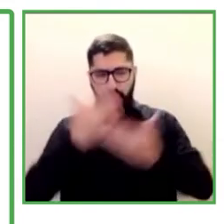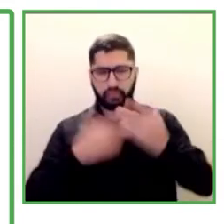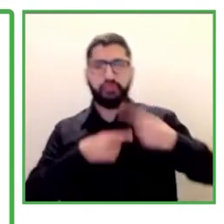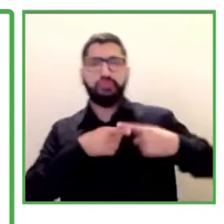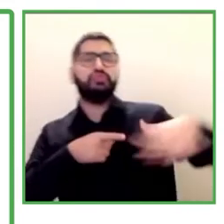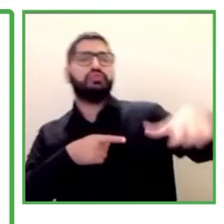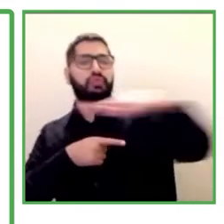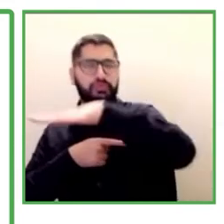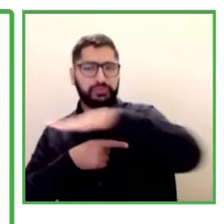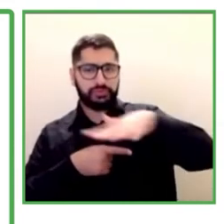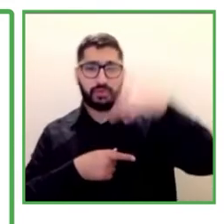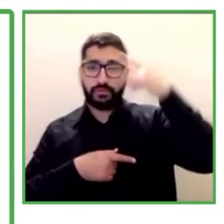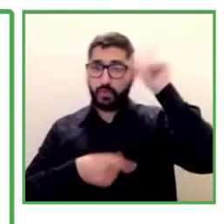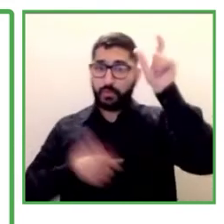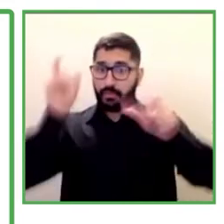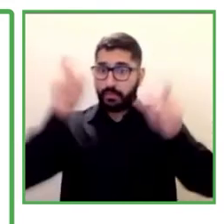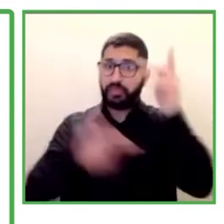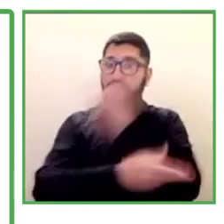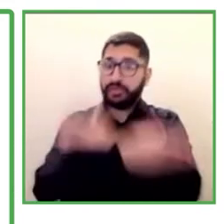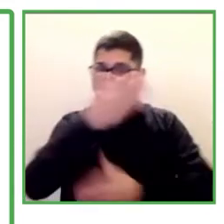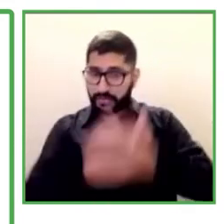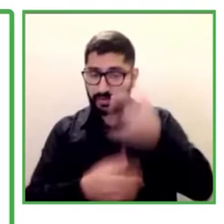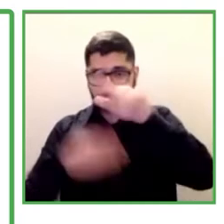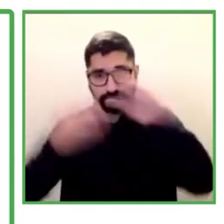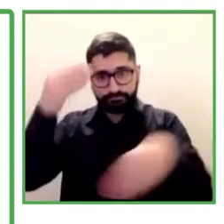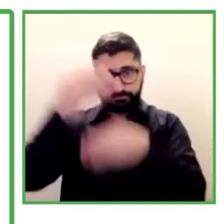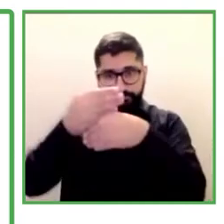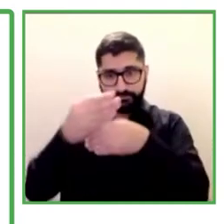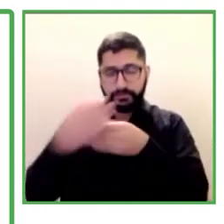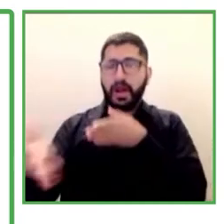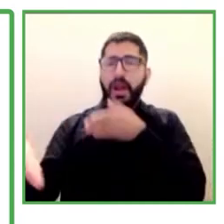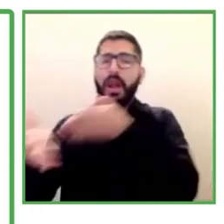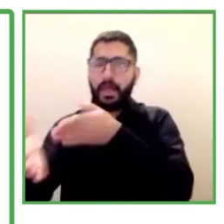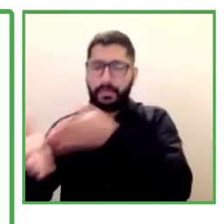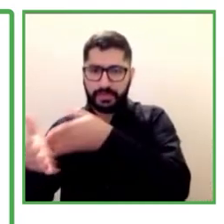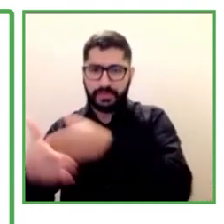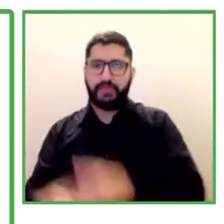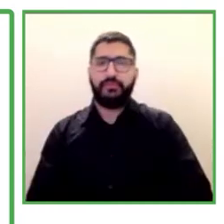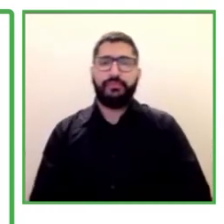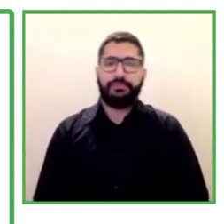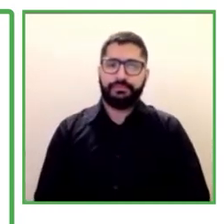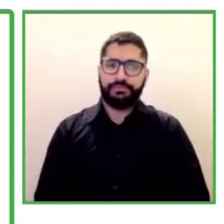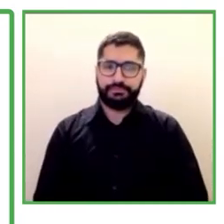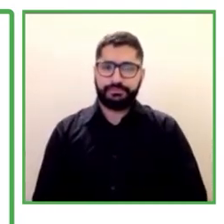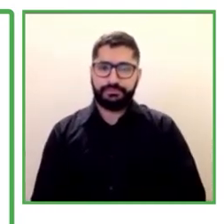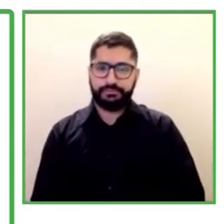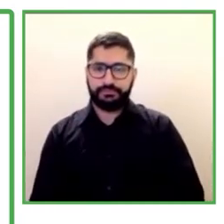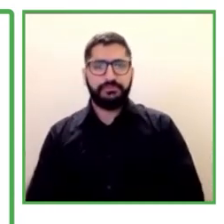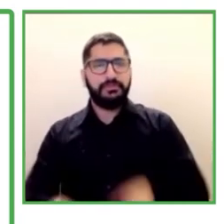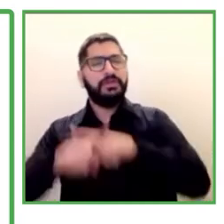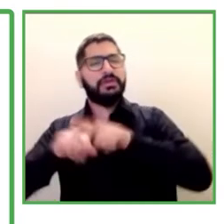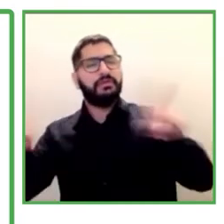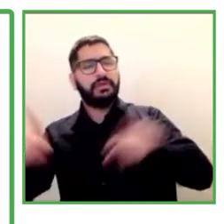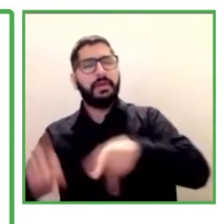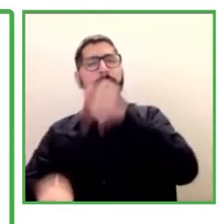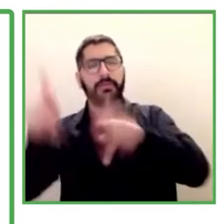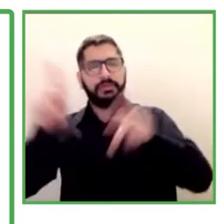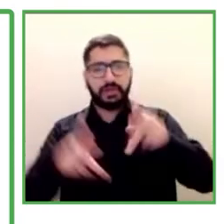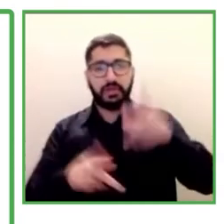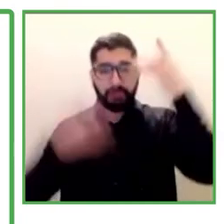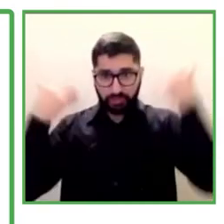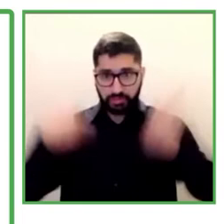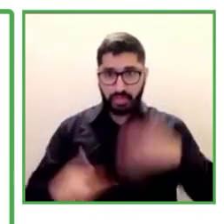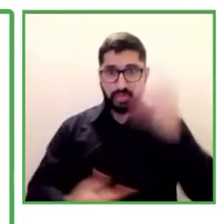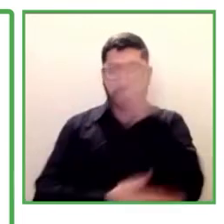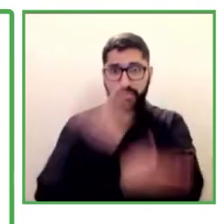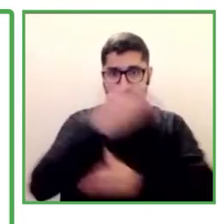que restringen, limitan o impiden a las personas con diversidad funcional vivir en sociedad. Nuestros ámbitos de